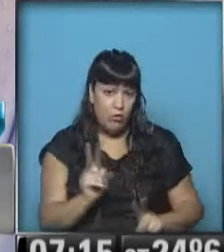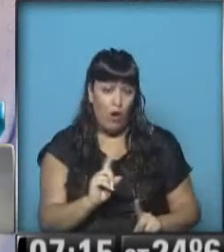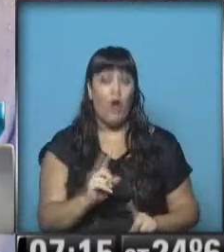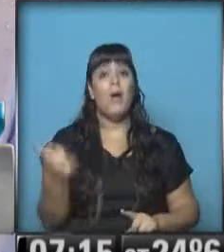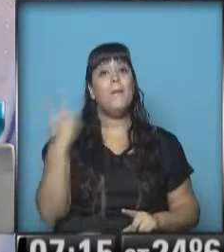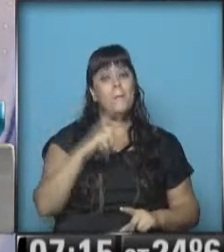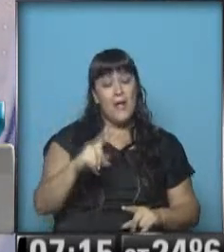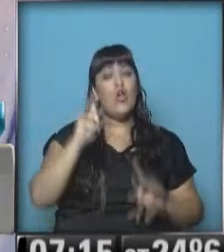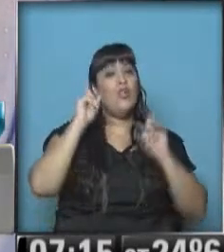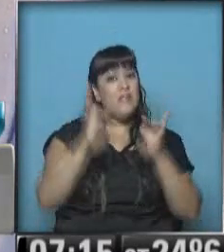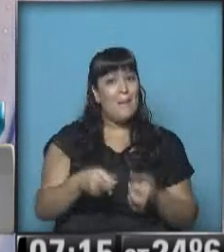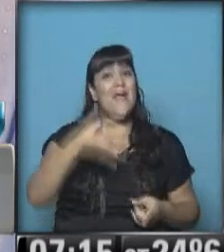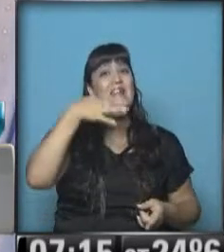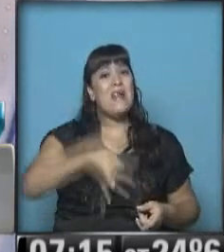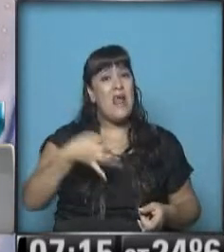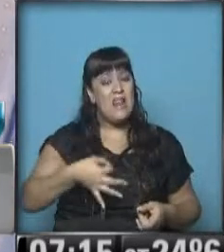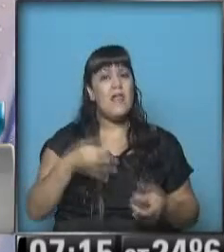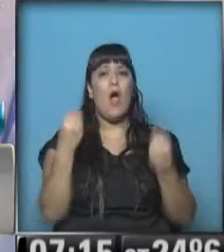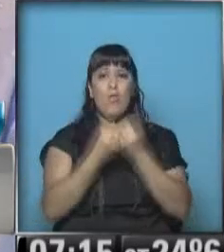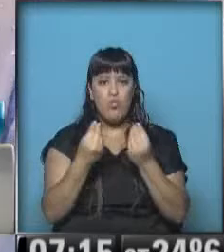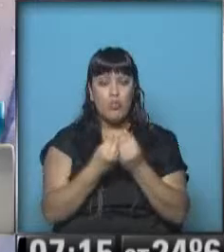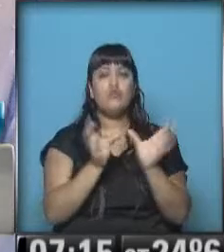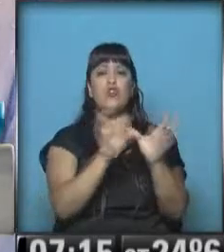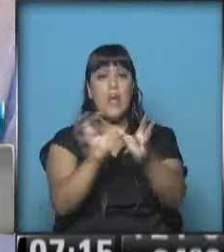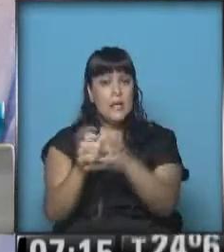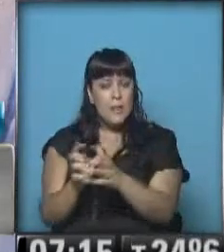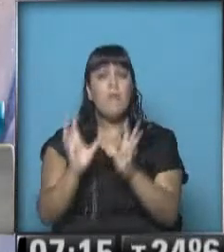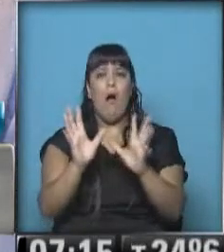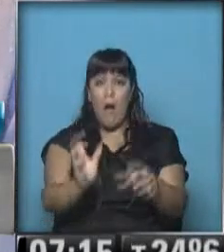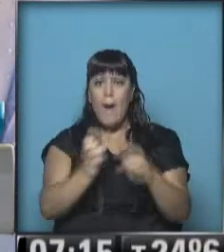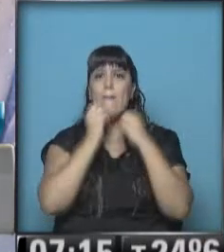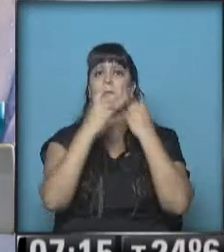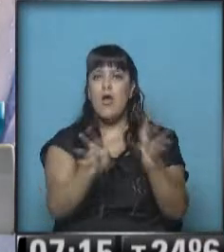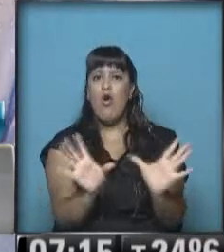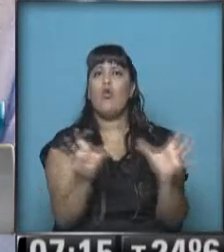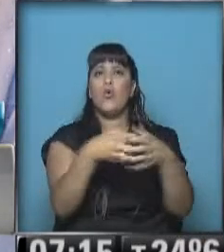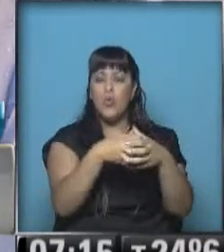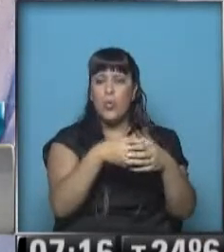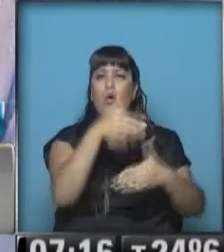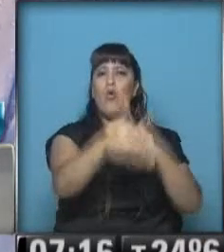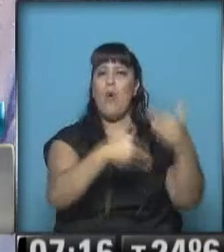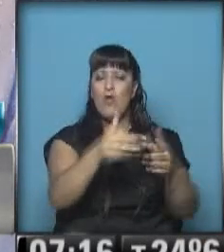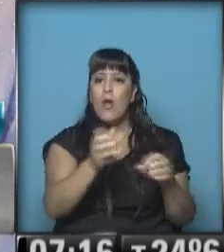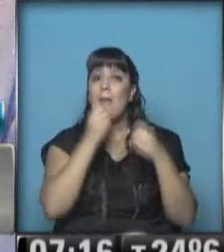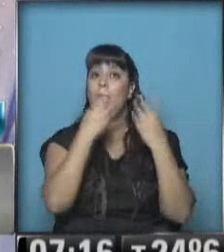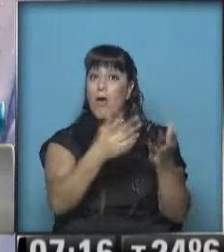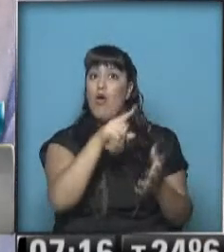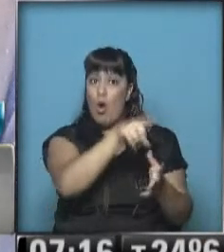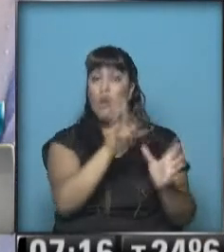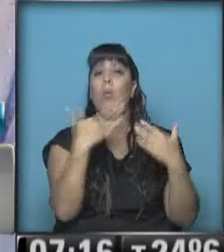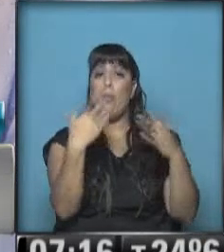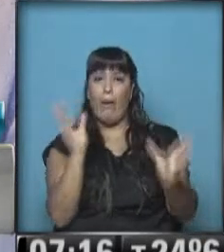Pero es cierto que hubo muchos equipos que han reforzado sus planteles para tener la posibilidad de estos